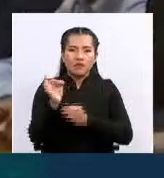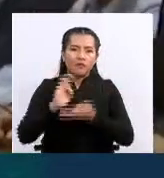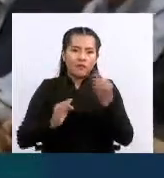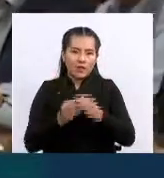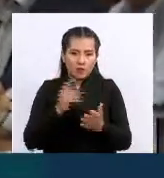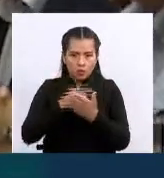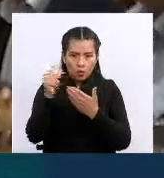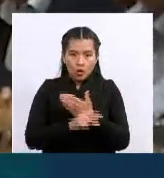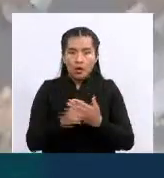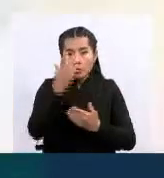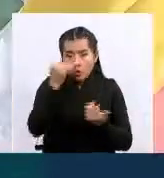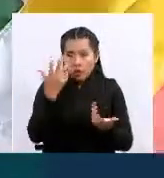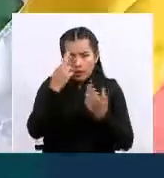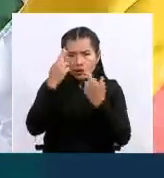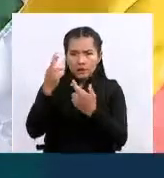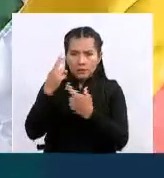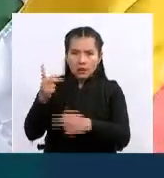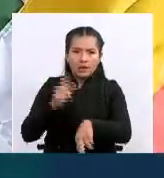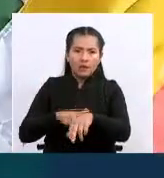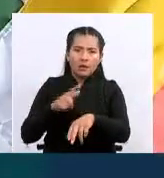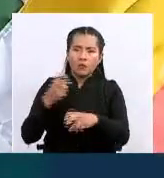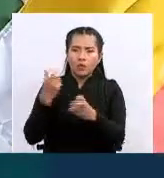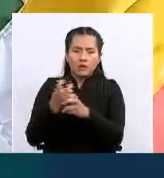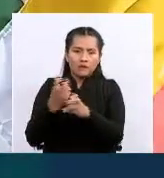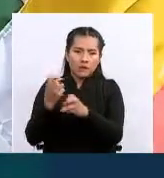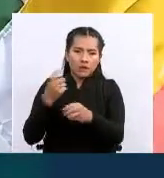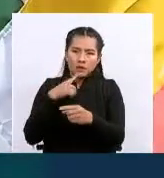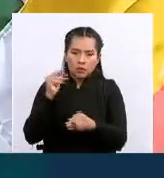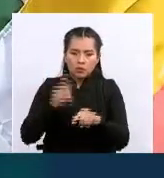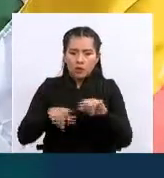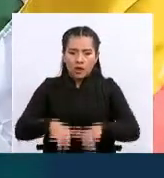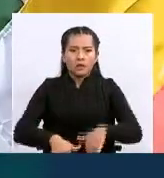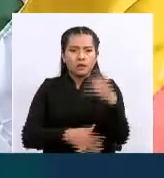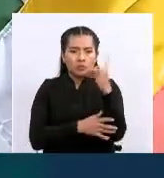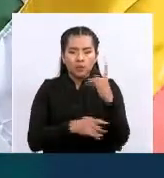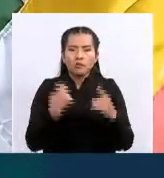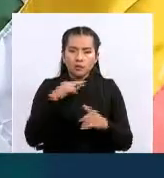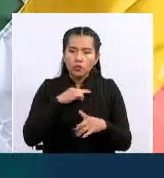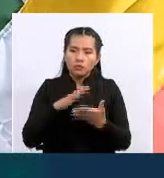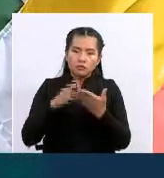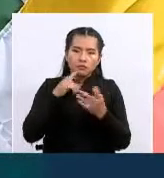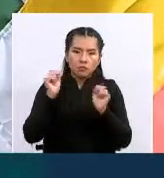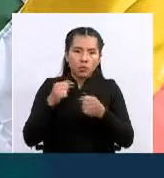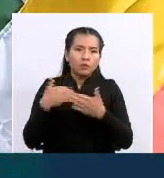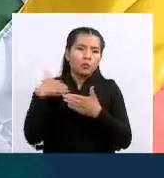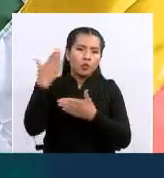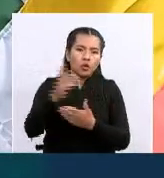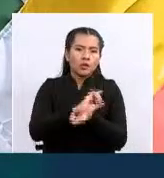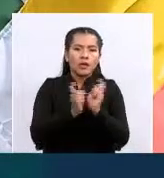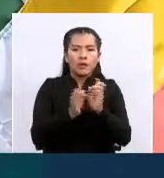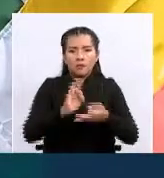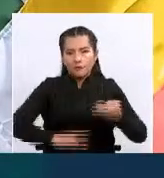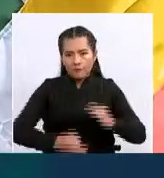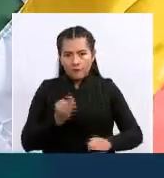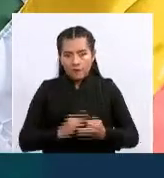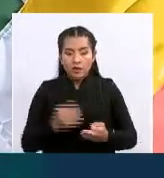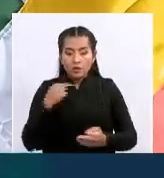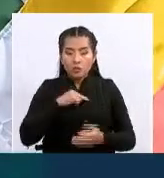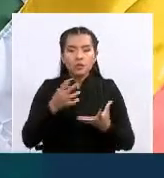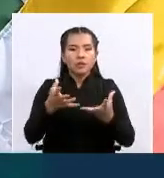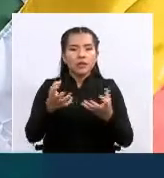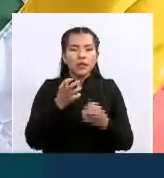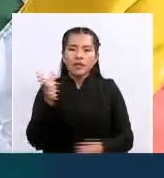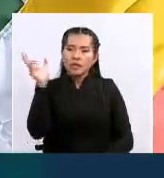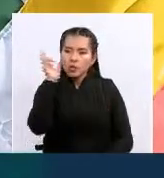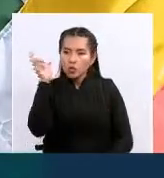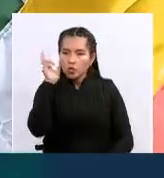demuestran que se respeta el debido proceso. Es una parte importante del proceso de investigación. El debido proceso se constituye por escuchar a